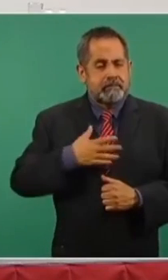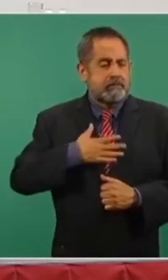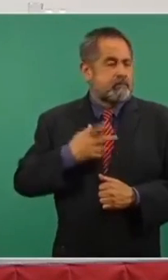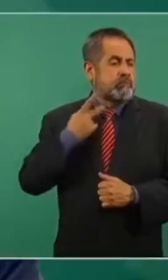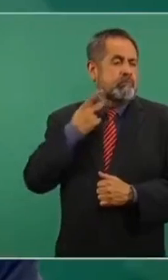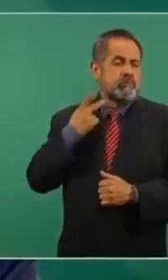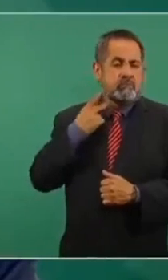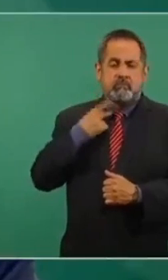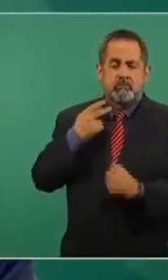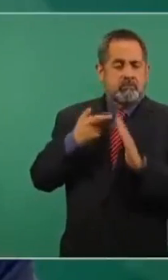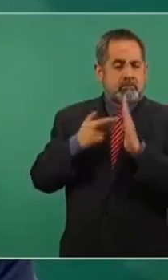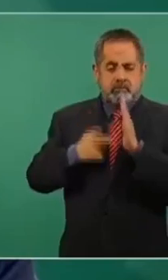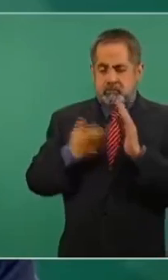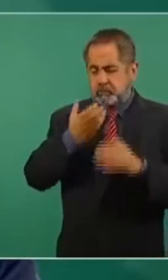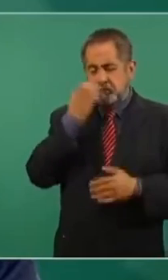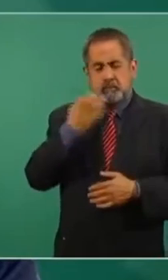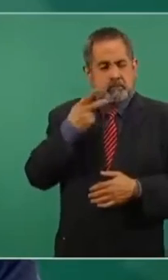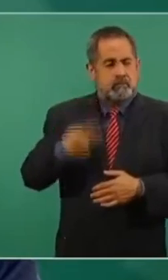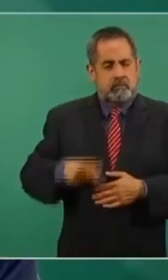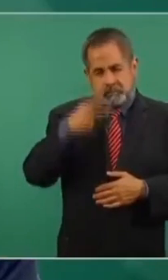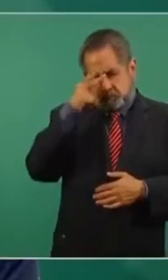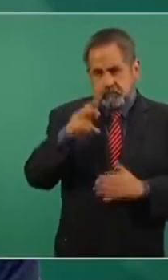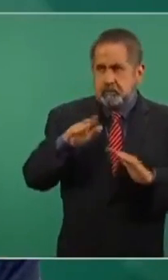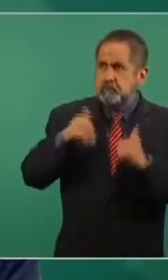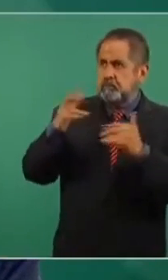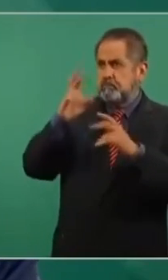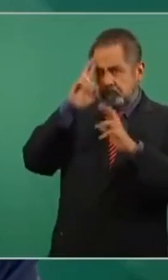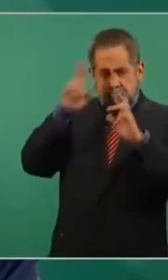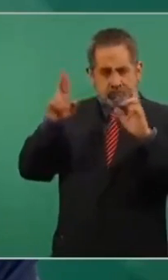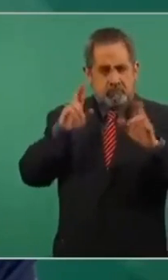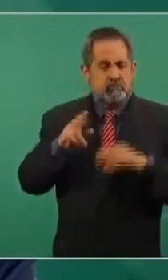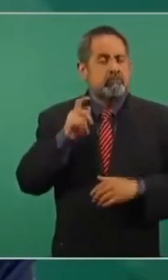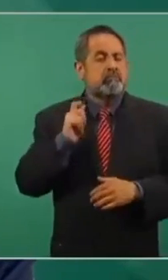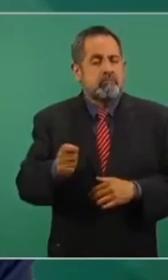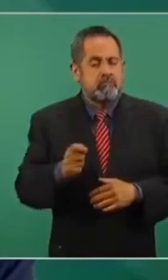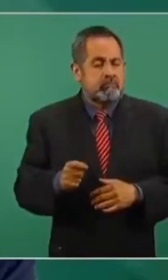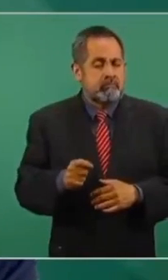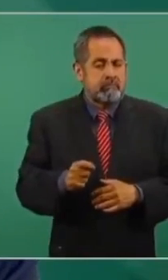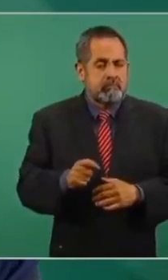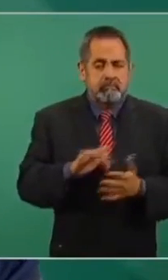política exterior, que se la debemos